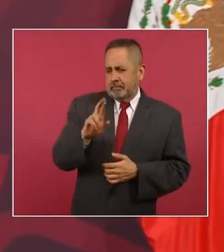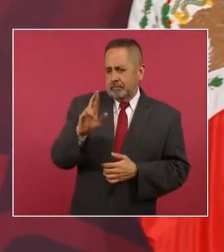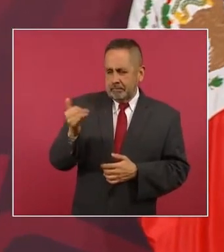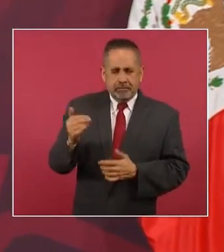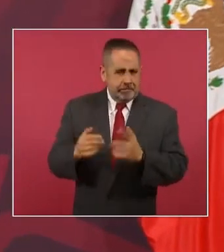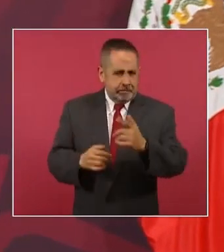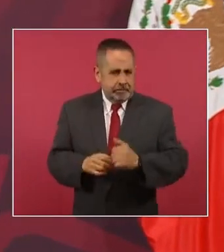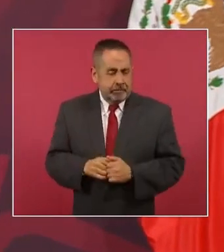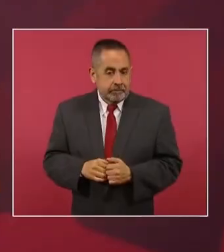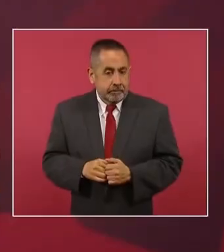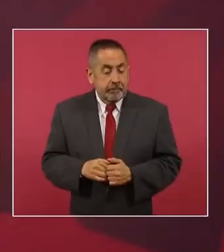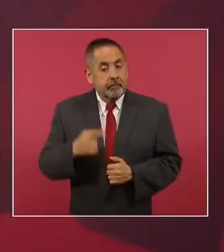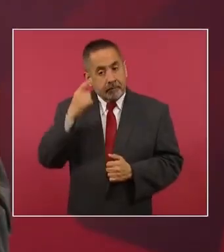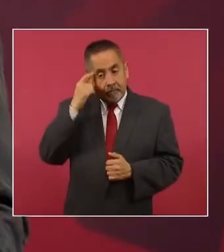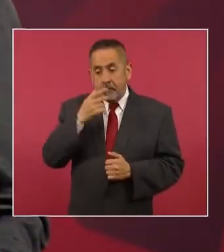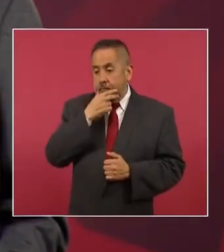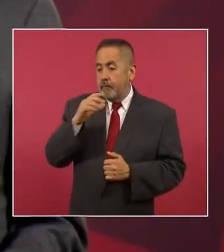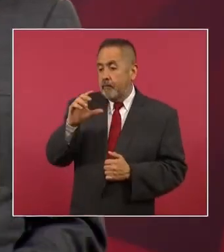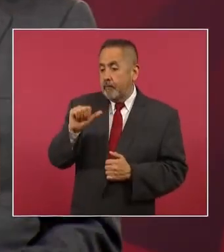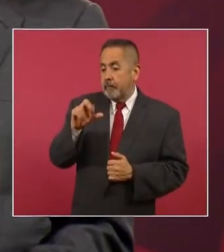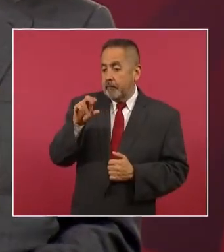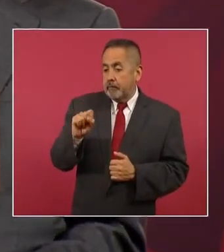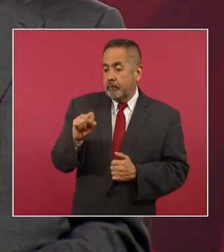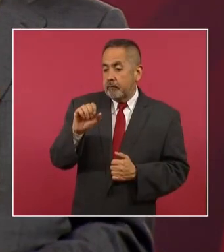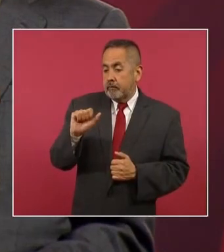Carlos Ruiz Abreu, que es el director,